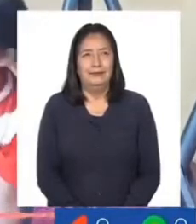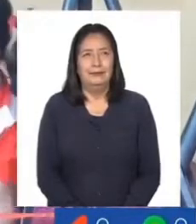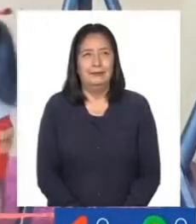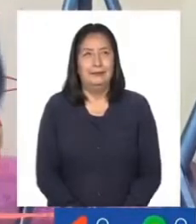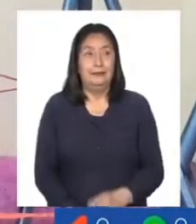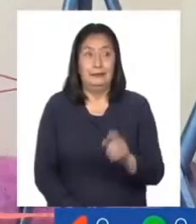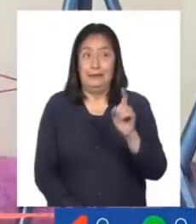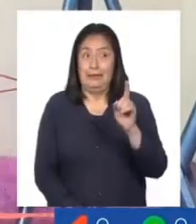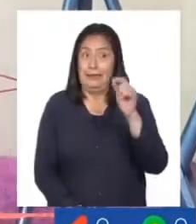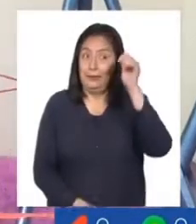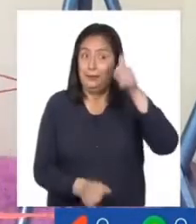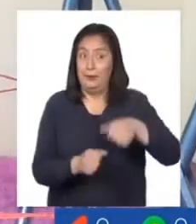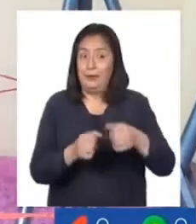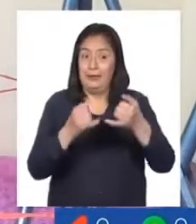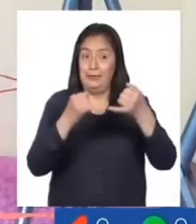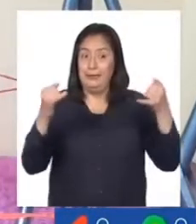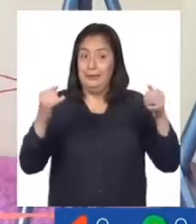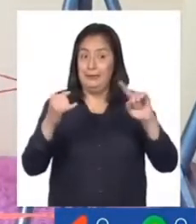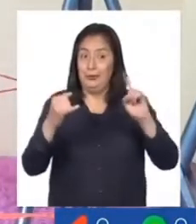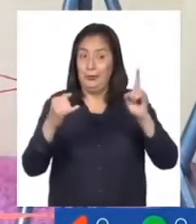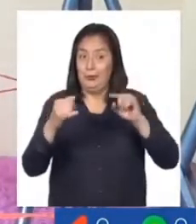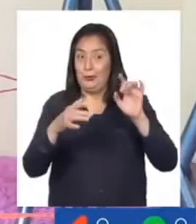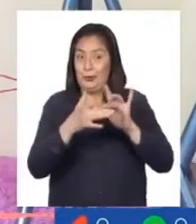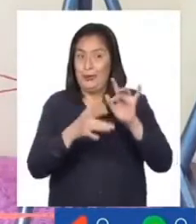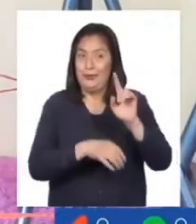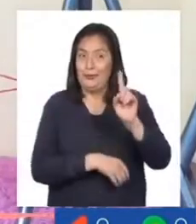Recuerden no tocar la cinta, ¿ya?